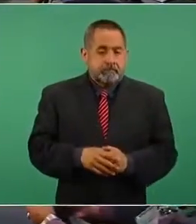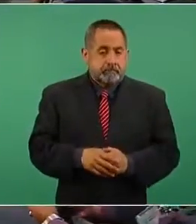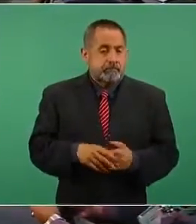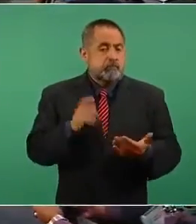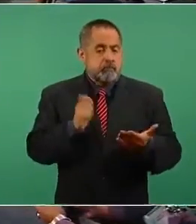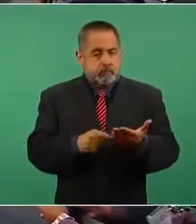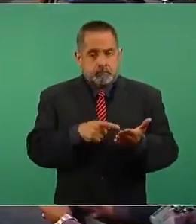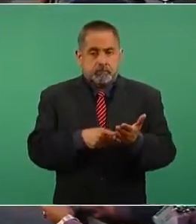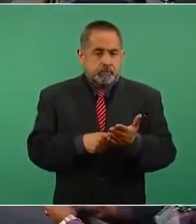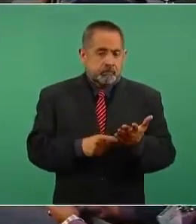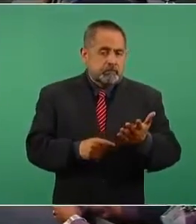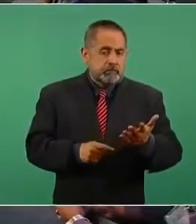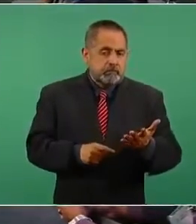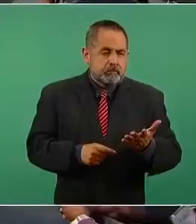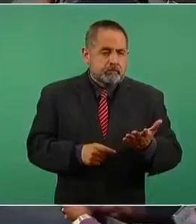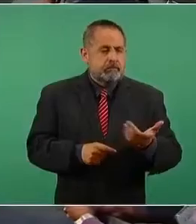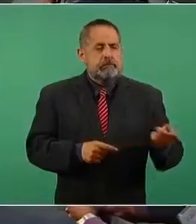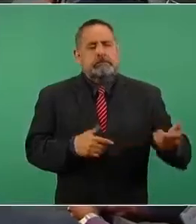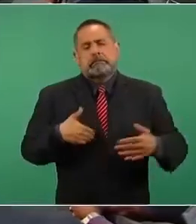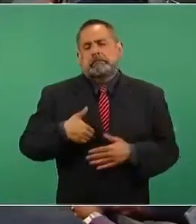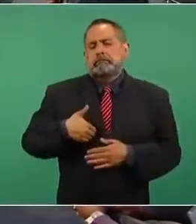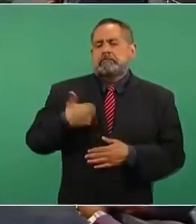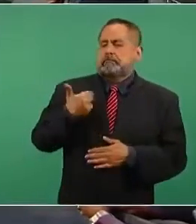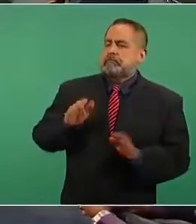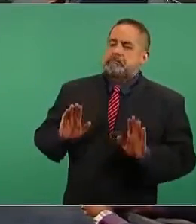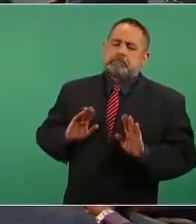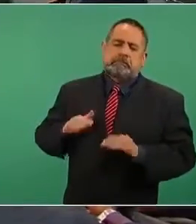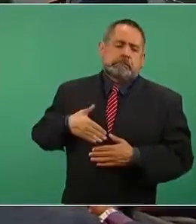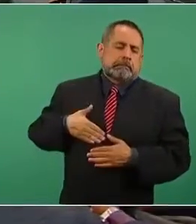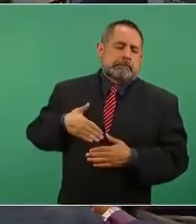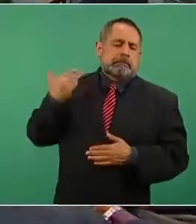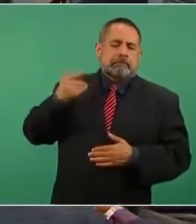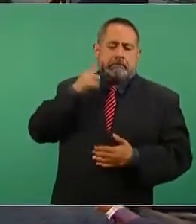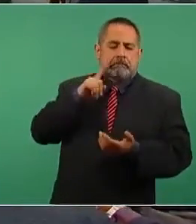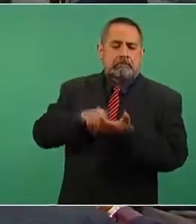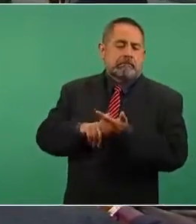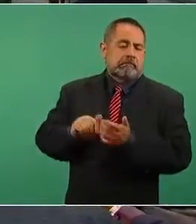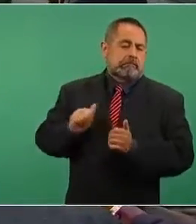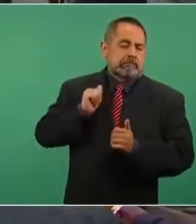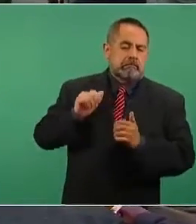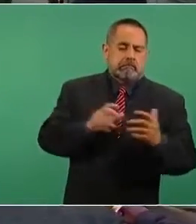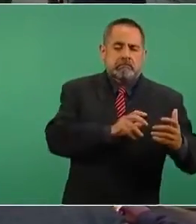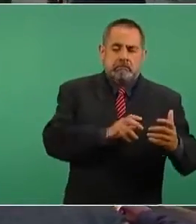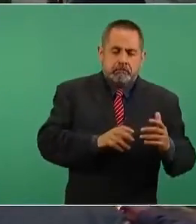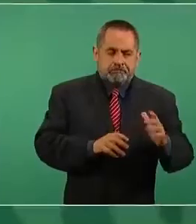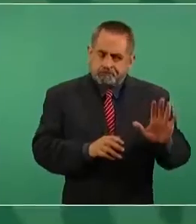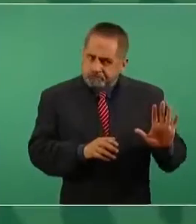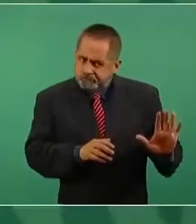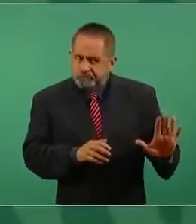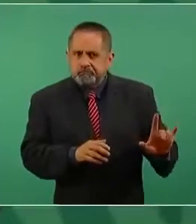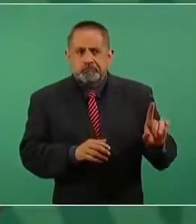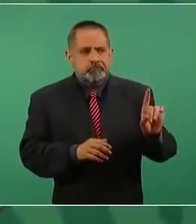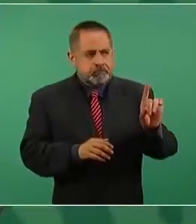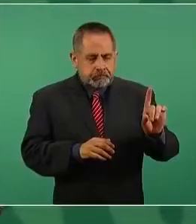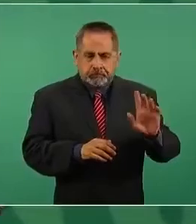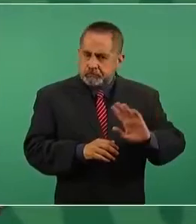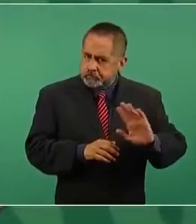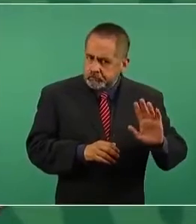pues les favorecen, nada más que son buenos